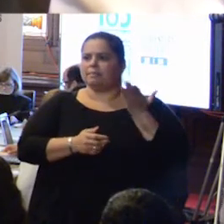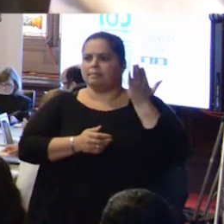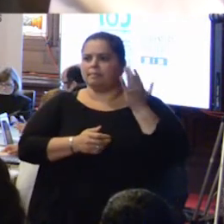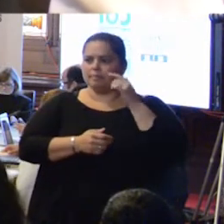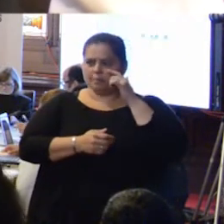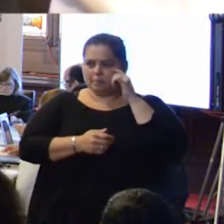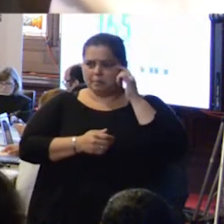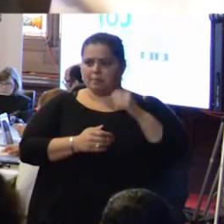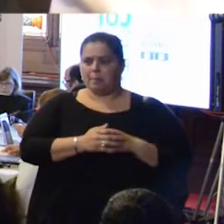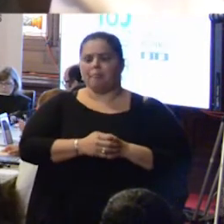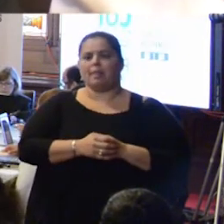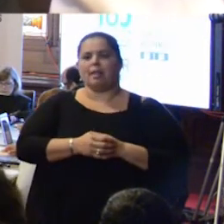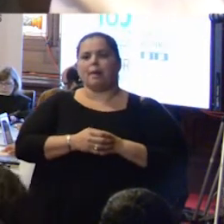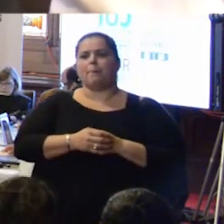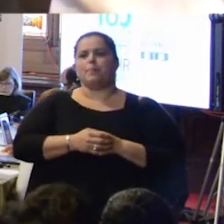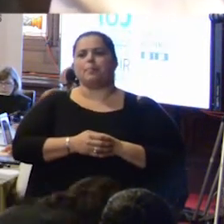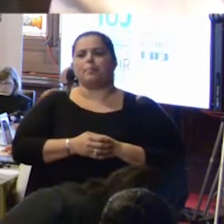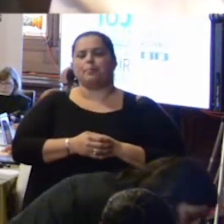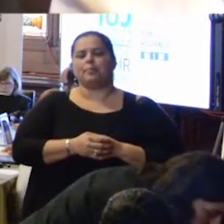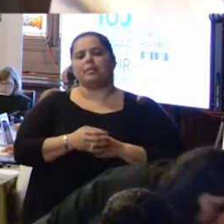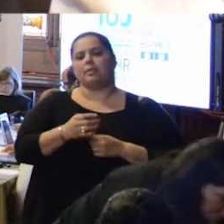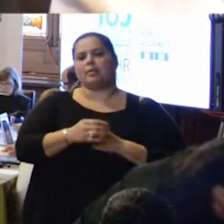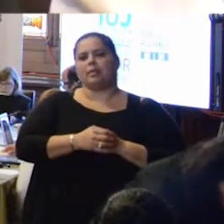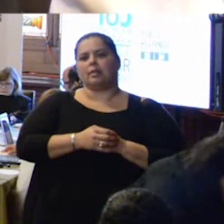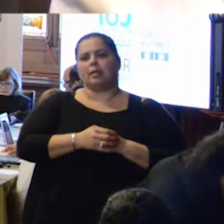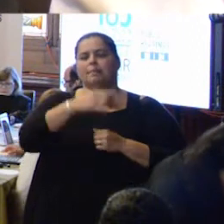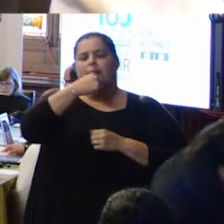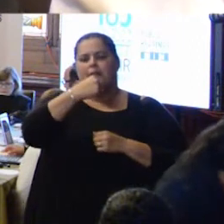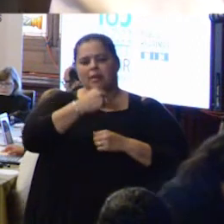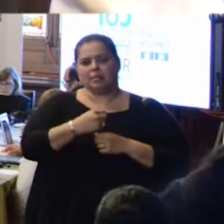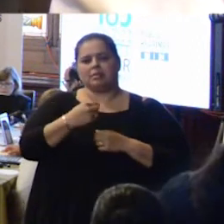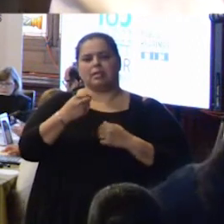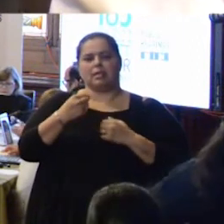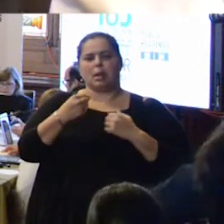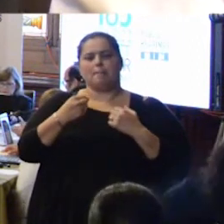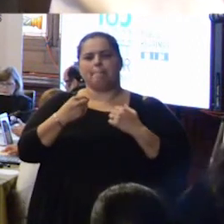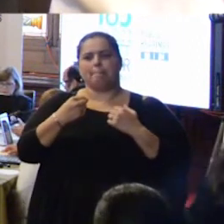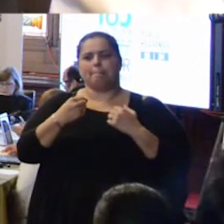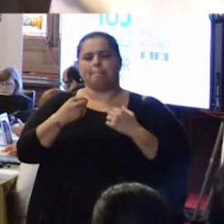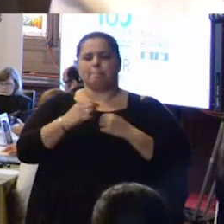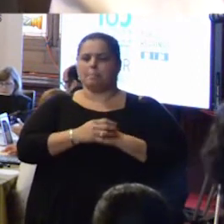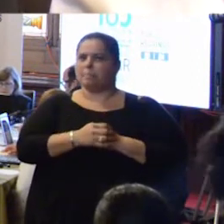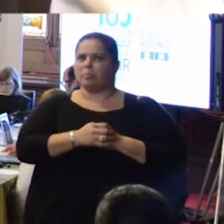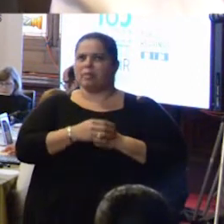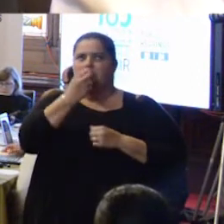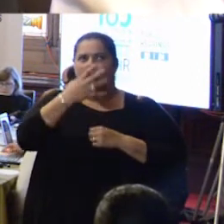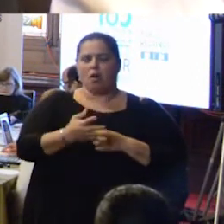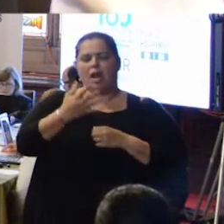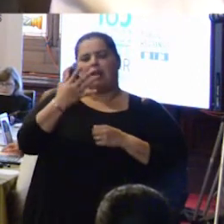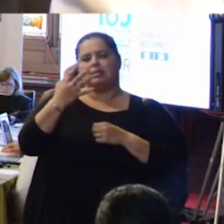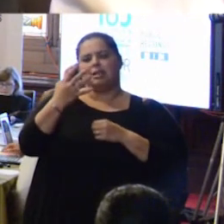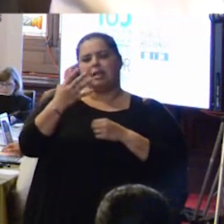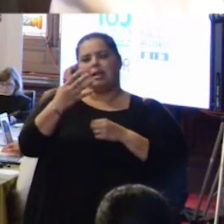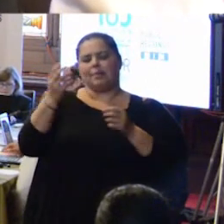Se hace mucho más fácil la creación de las organizaciones no gubernamentales y se les dota de muchas y mejores garantías para su